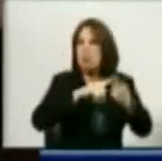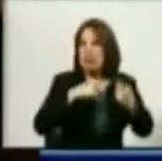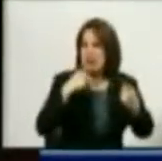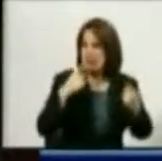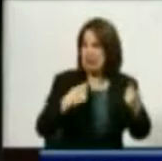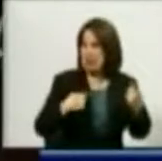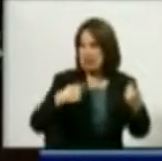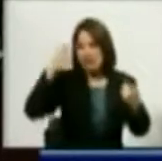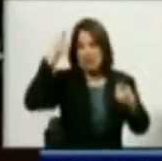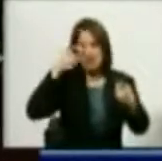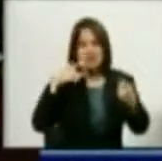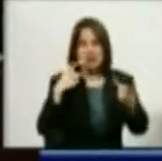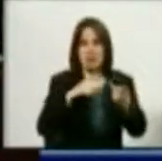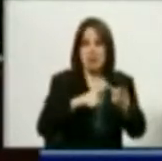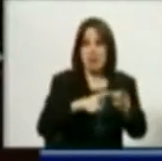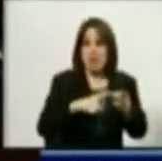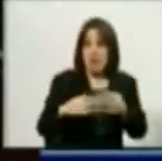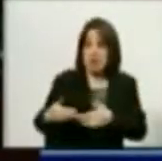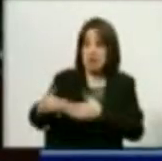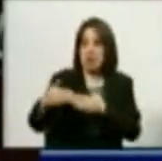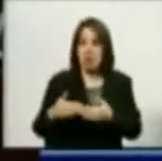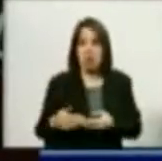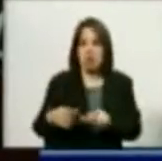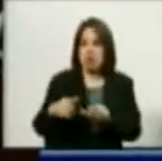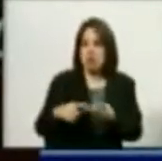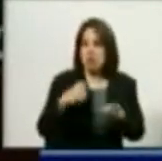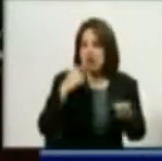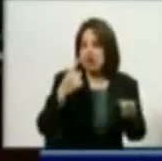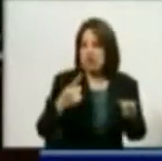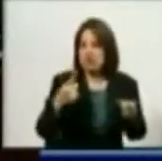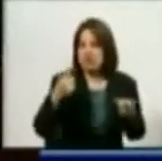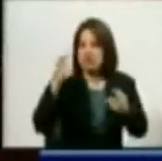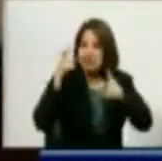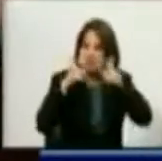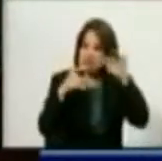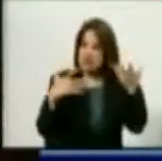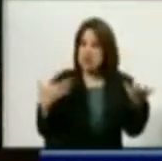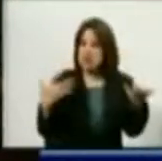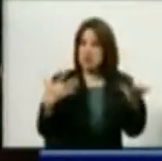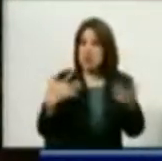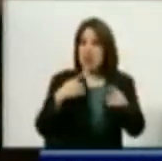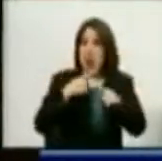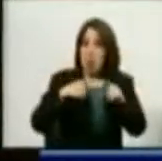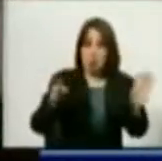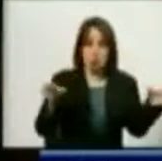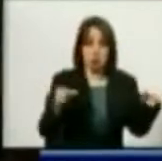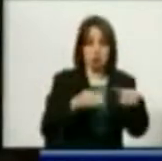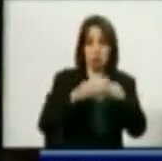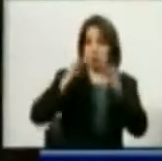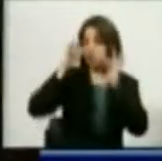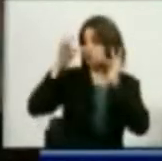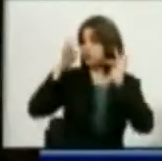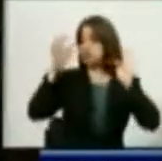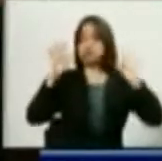en Norteamérica y en los círculos burgueses